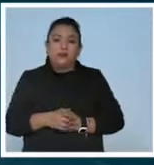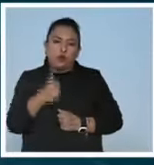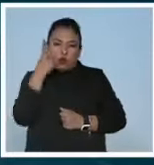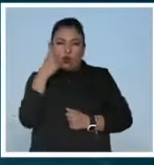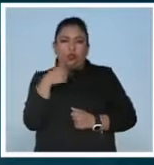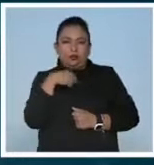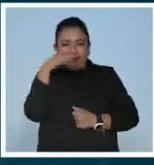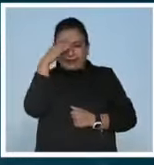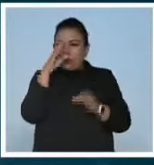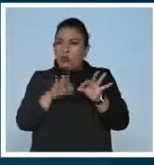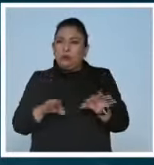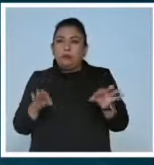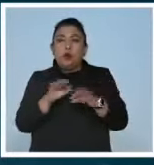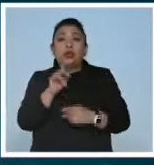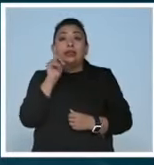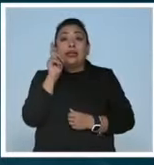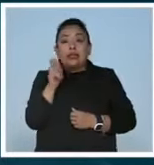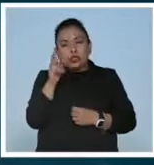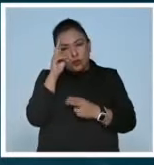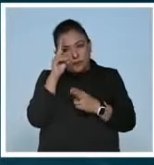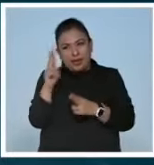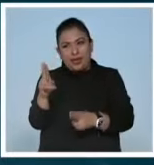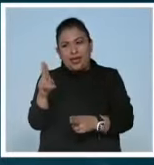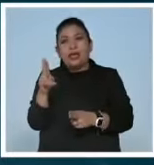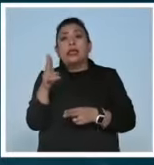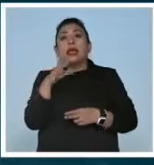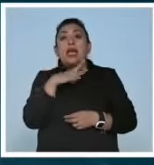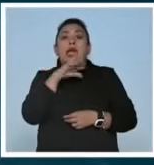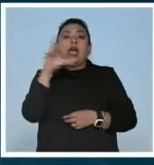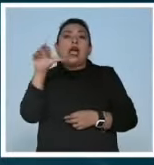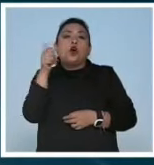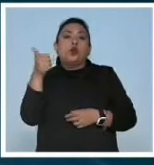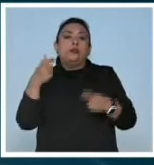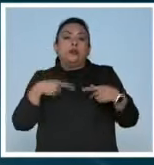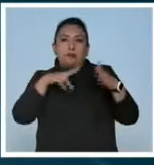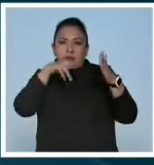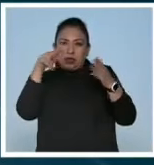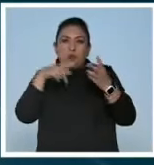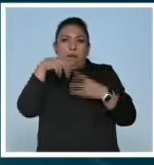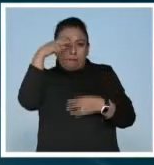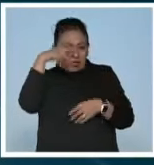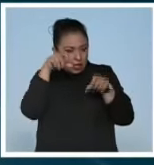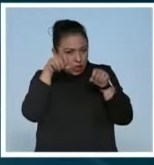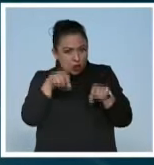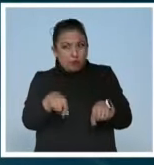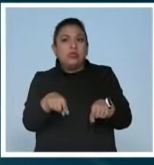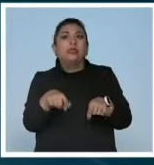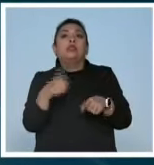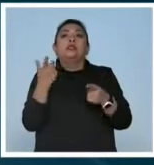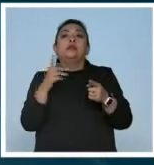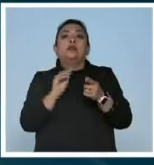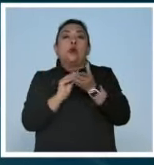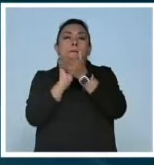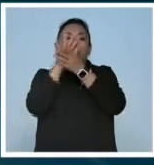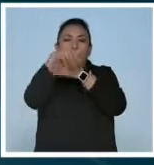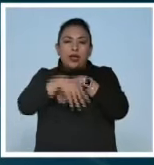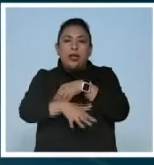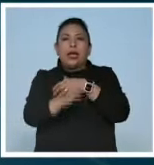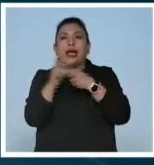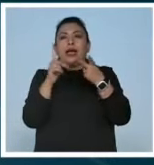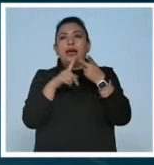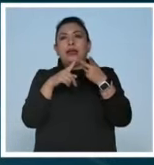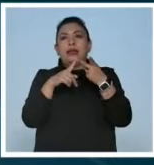parece que también es muy importante es los homenajes que tiene hacia otros pintores y hacia el México mismo, en donde, bueno, los volcanes y la